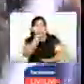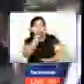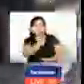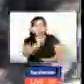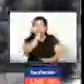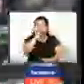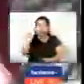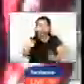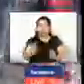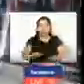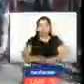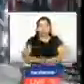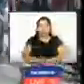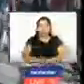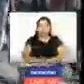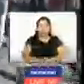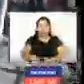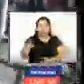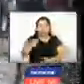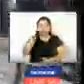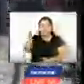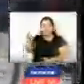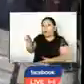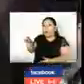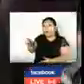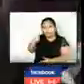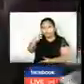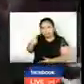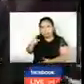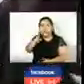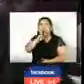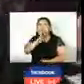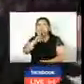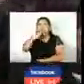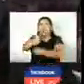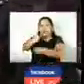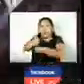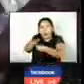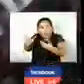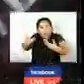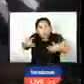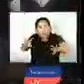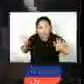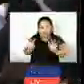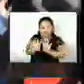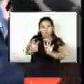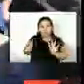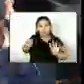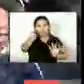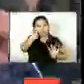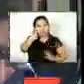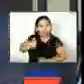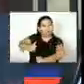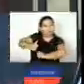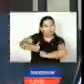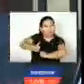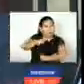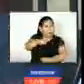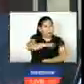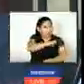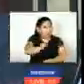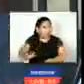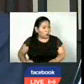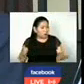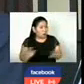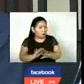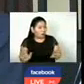tenido. Se ha reforzado la seguridad, por ejemplo, Guatemala y Honduras en las fronteras han desplegado equipos de seguridad. El Salvador no lo ha